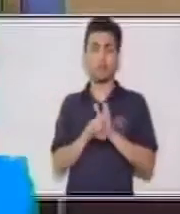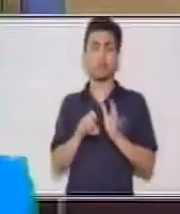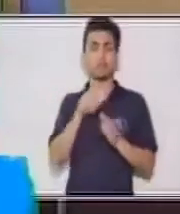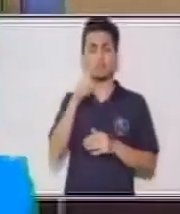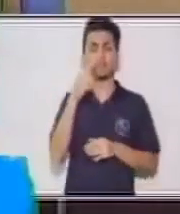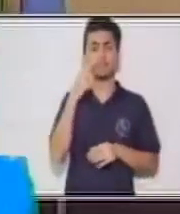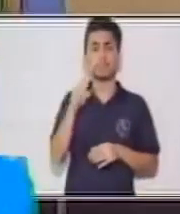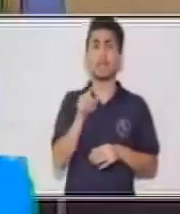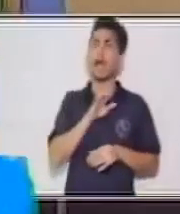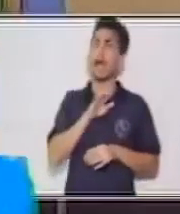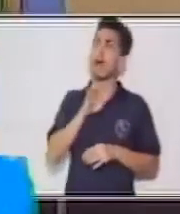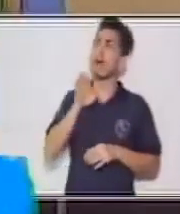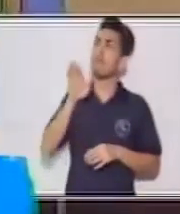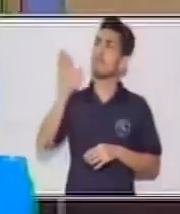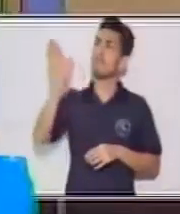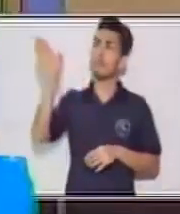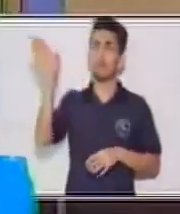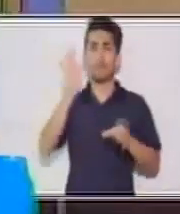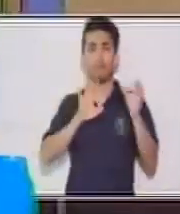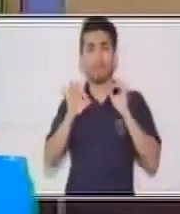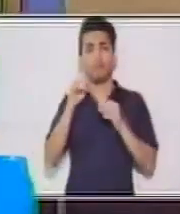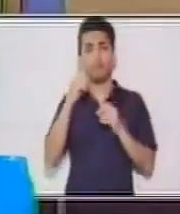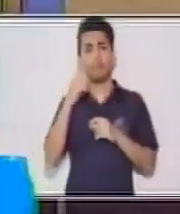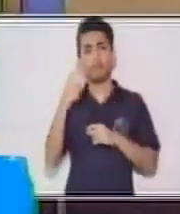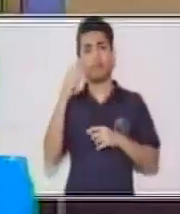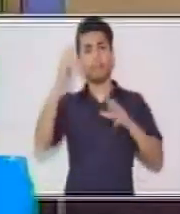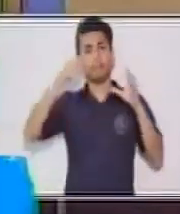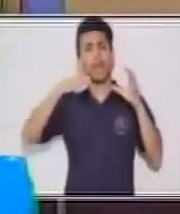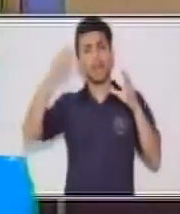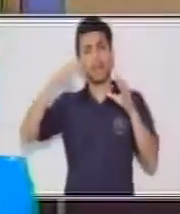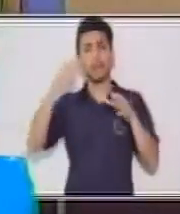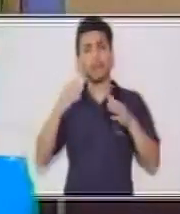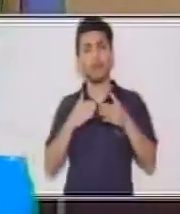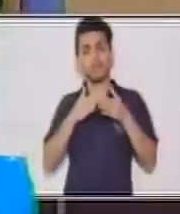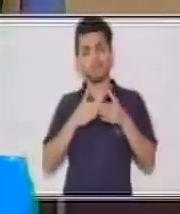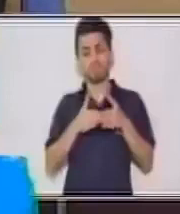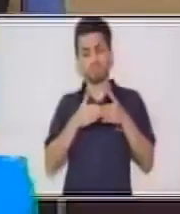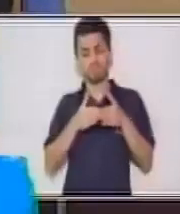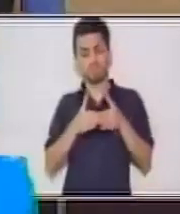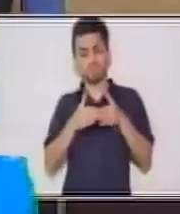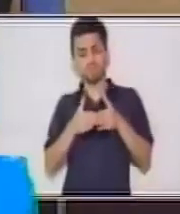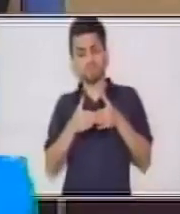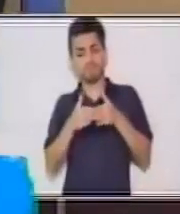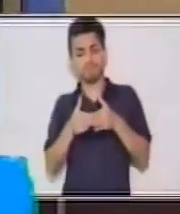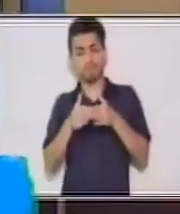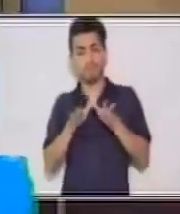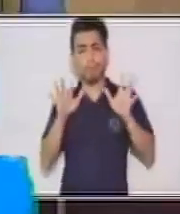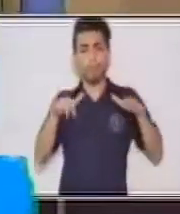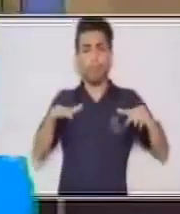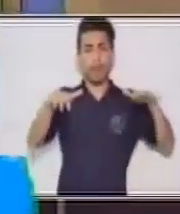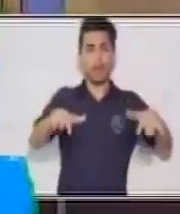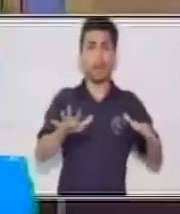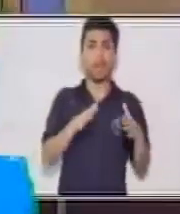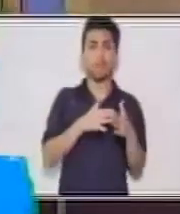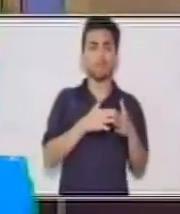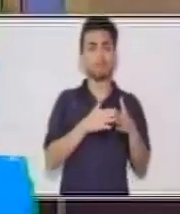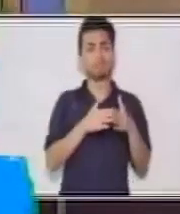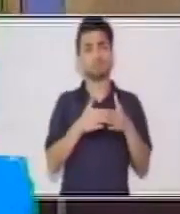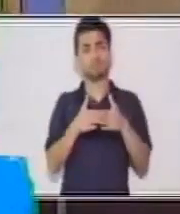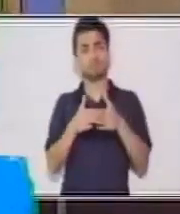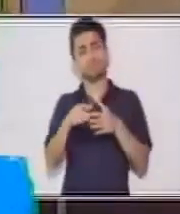de repente ven películas donde ven que los barcos van navegando en el océano o se han puesto a